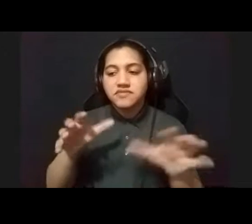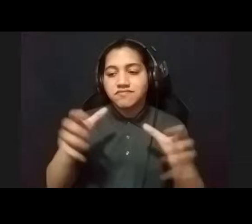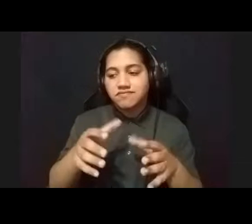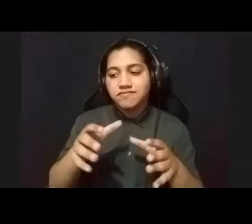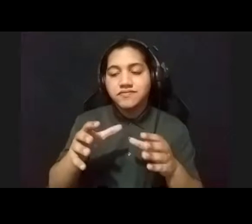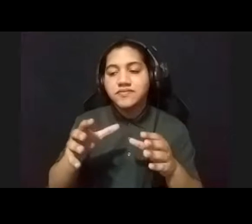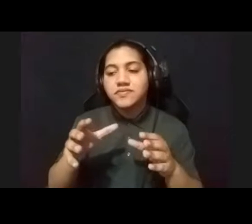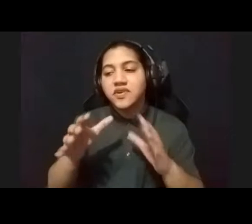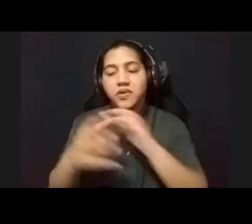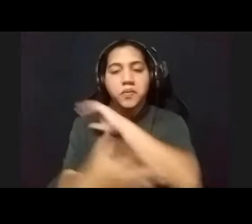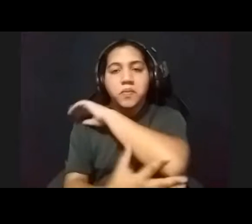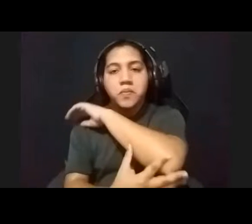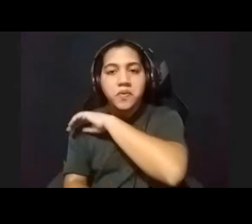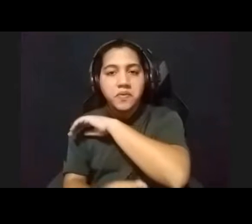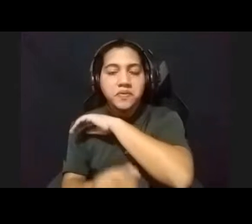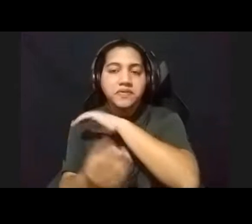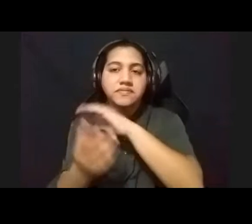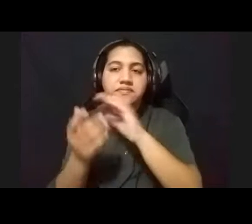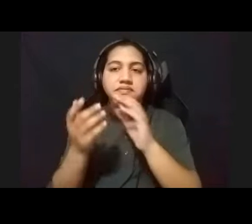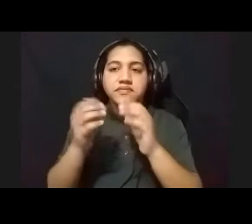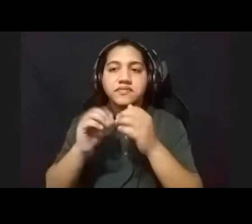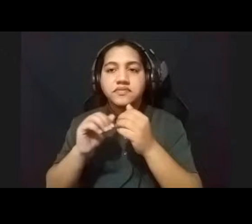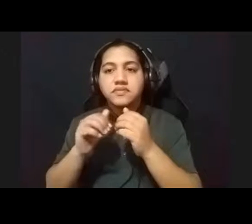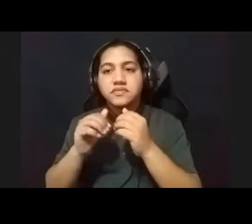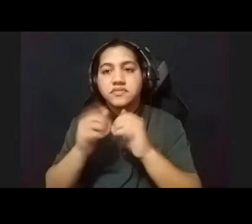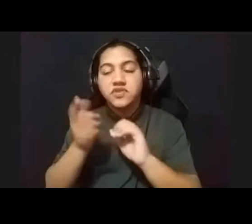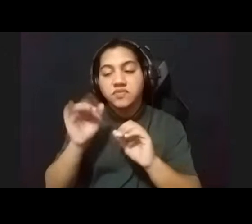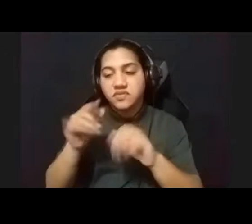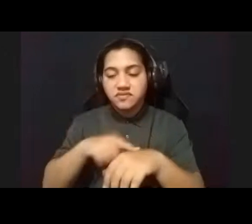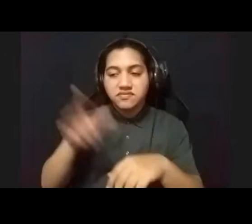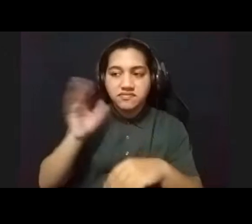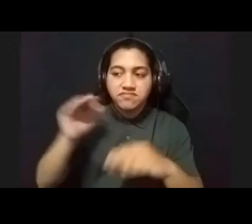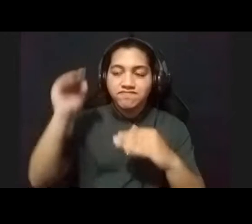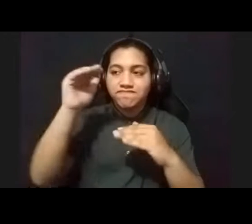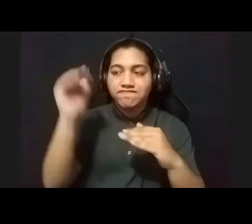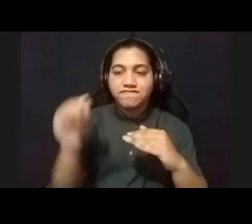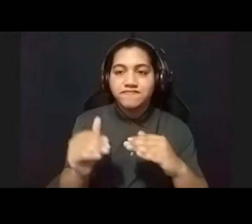específico. ¿Cómo eran las clases sociales en ese momento en que